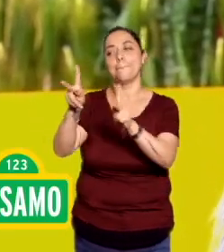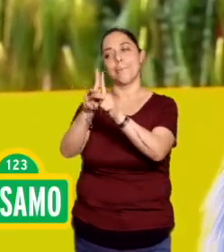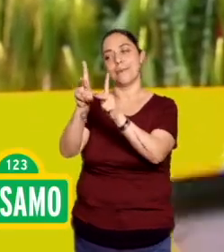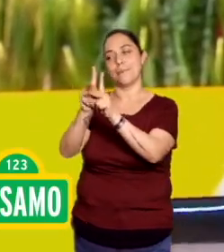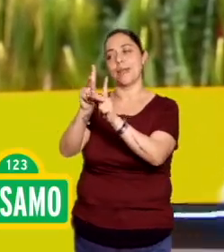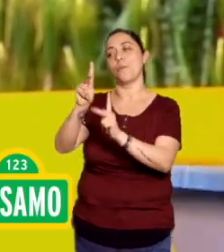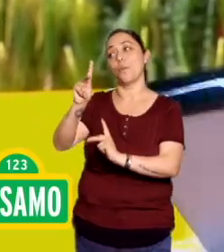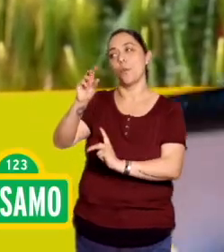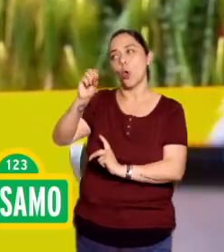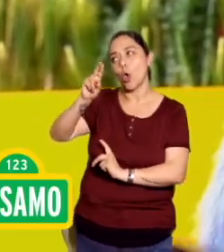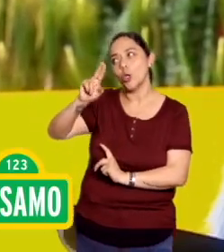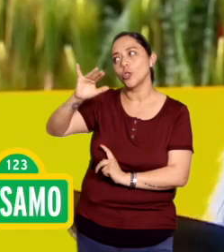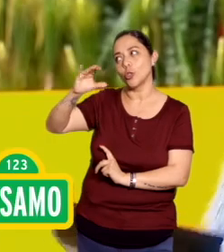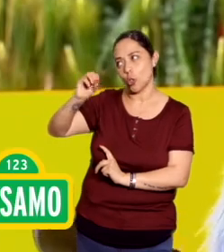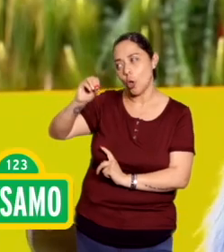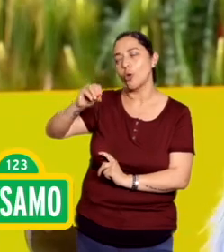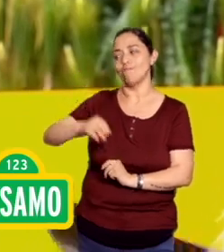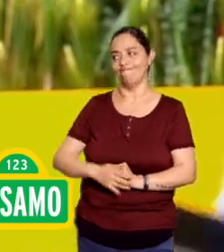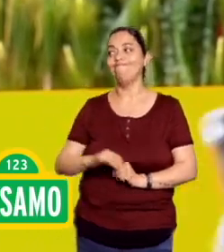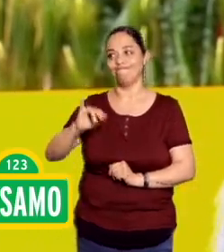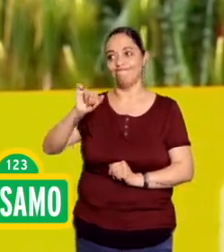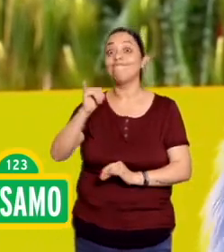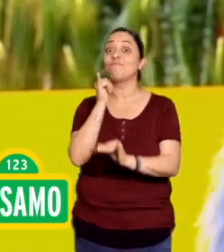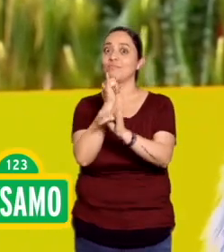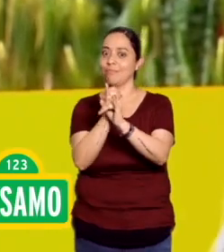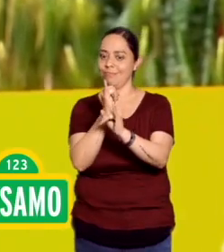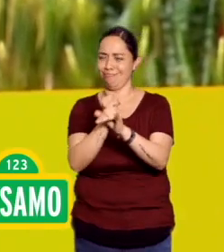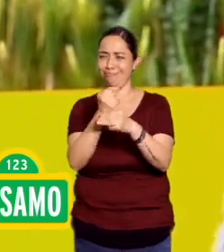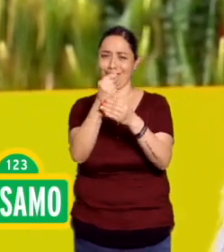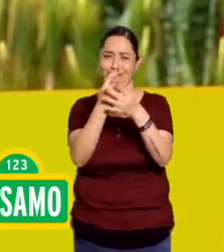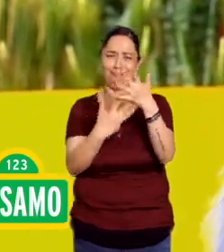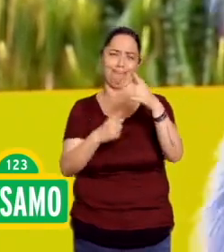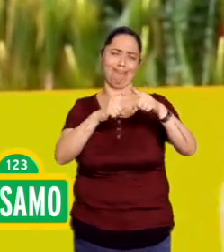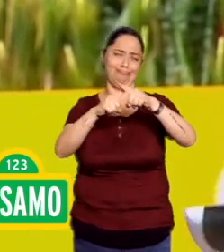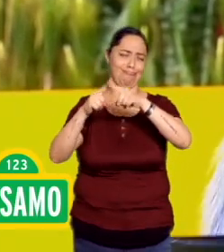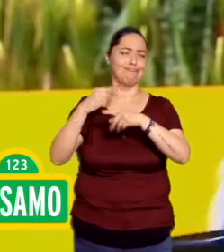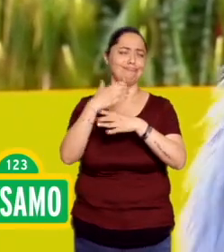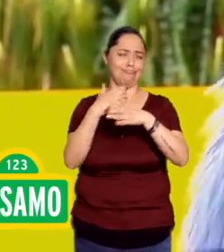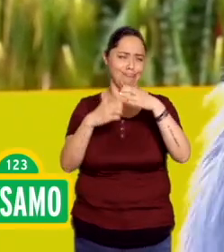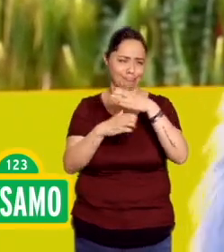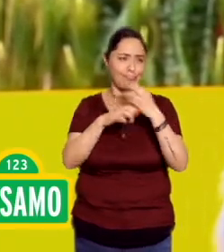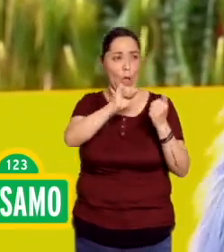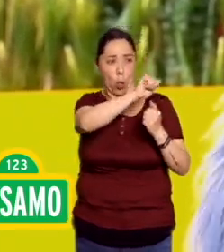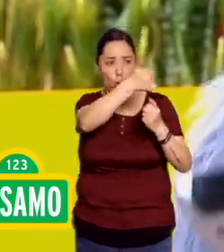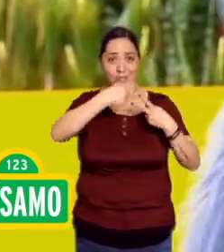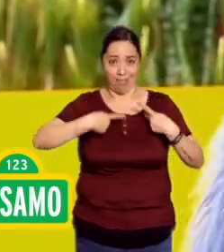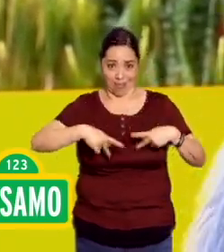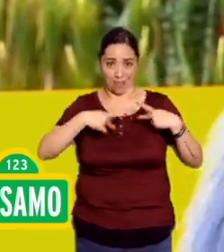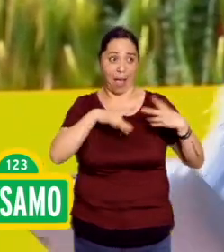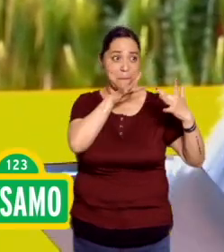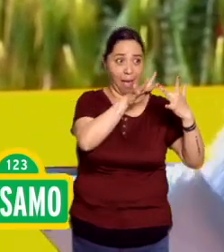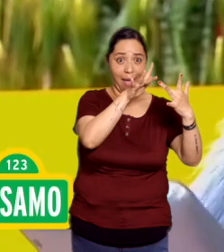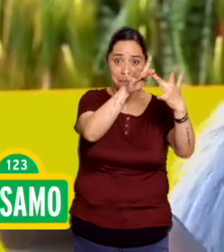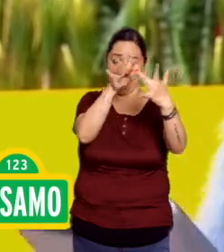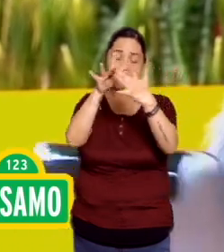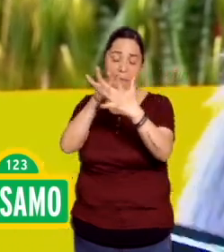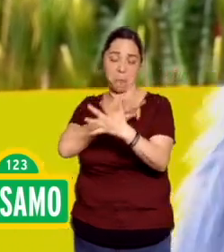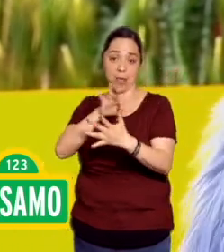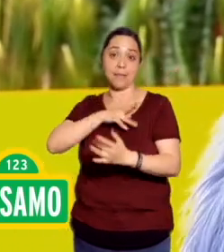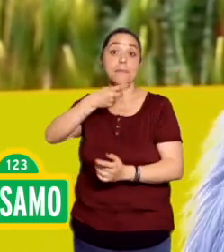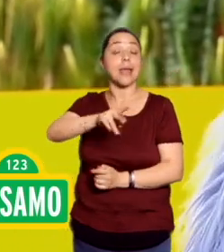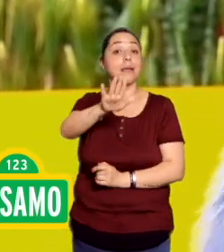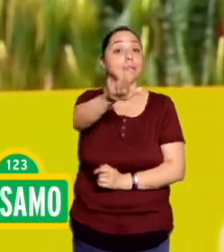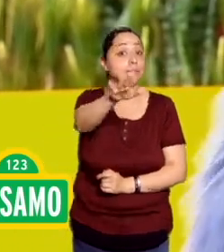un mensaje a mi primo Poncho. Sí, con internet puedes hacer muchas cosas y conectarte con muchas personas.